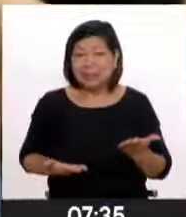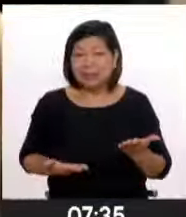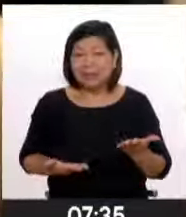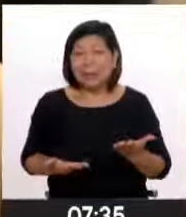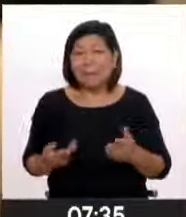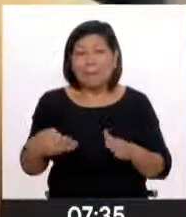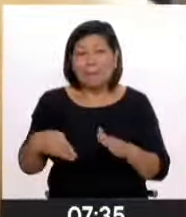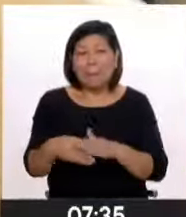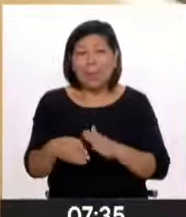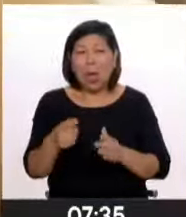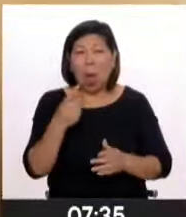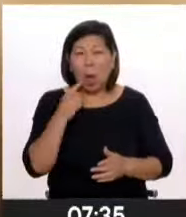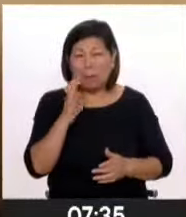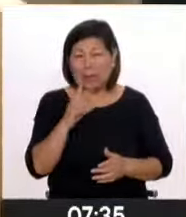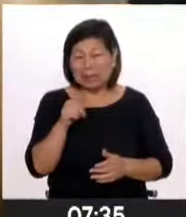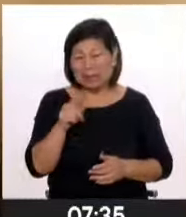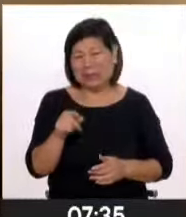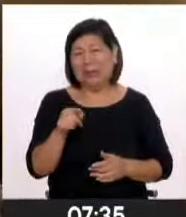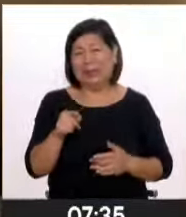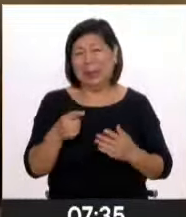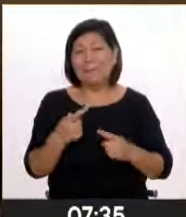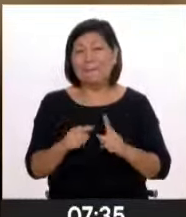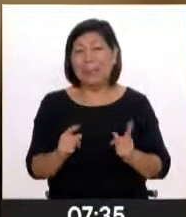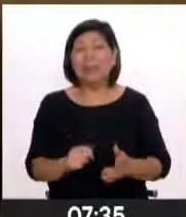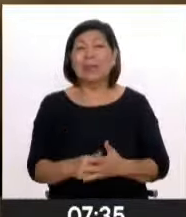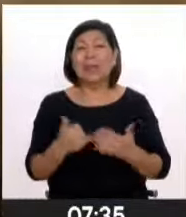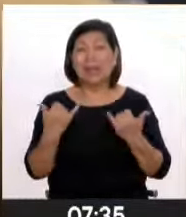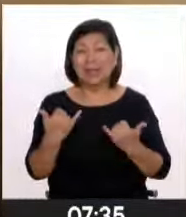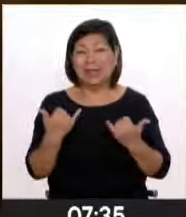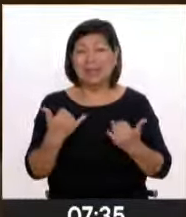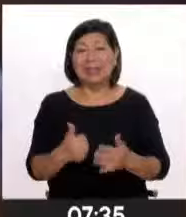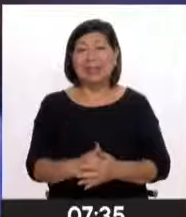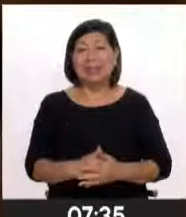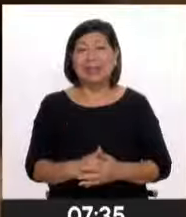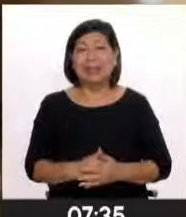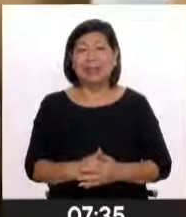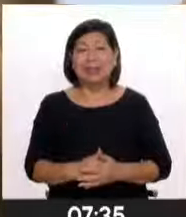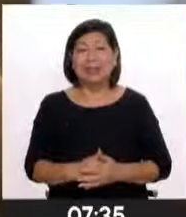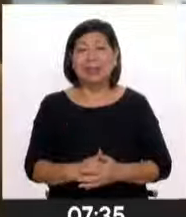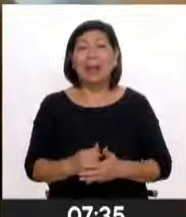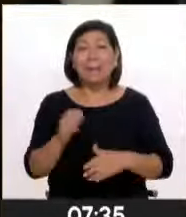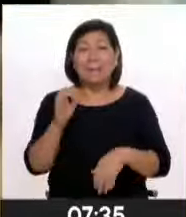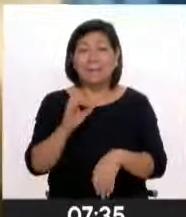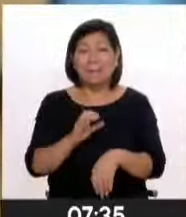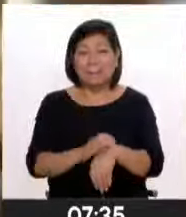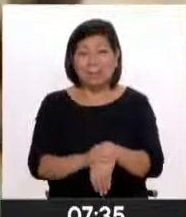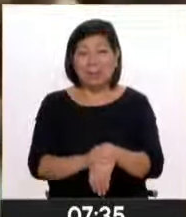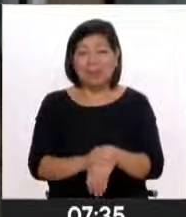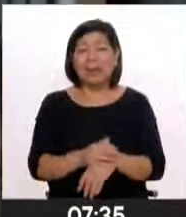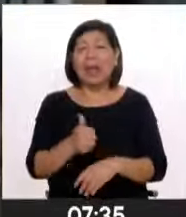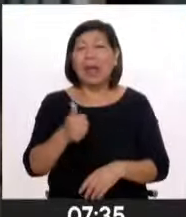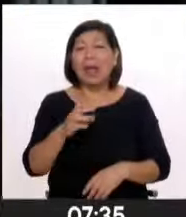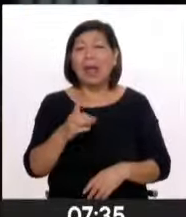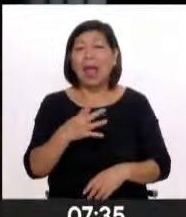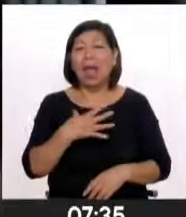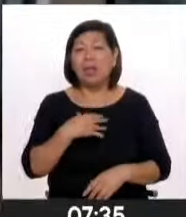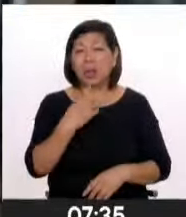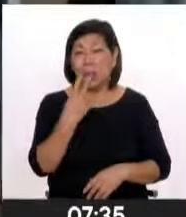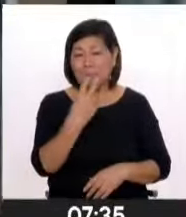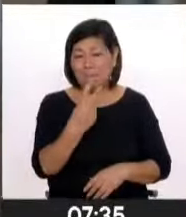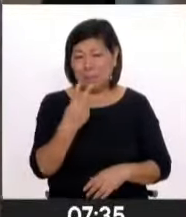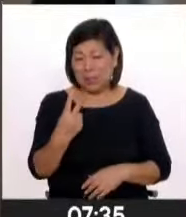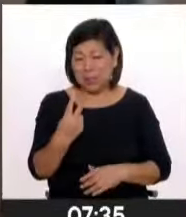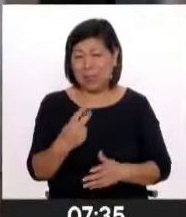los accesos a estos delincuentes. Producto de esta intervención, fueron detenidos Aldair Félix, de 22